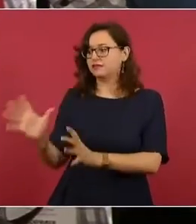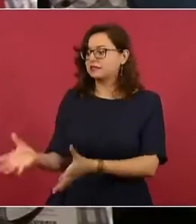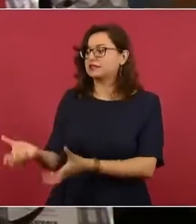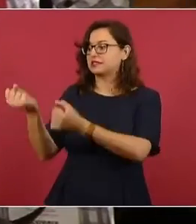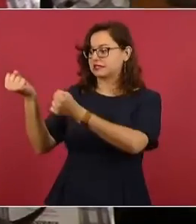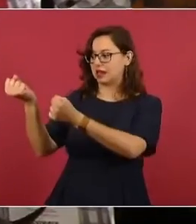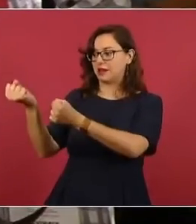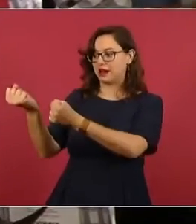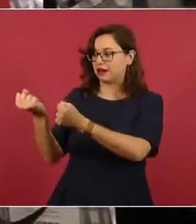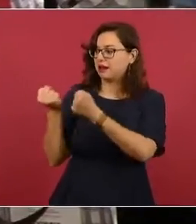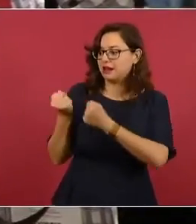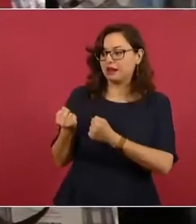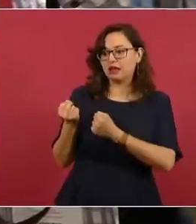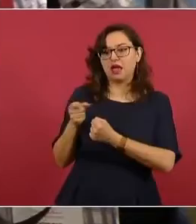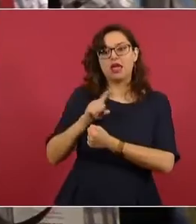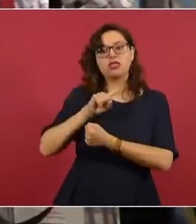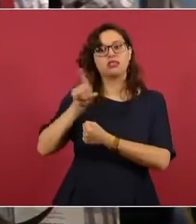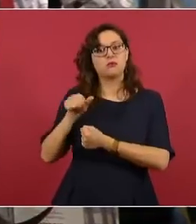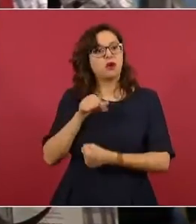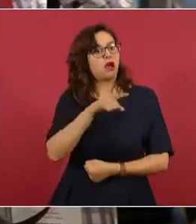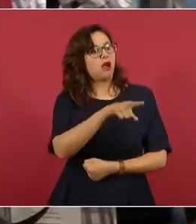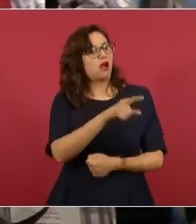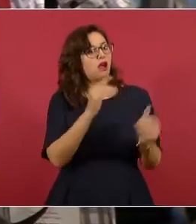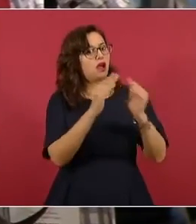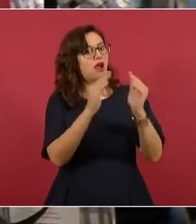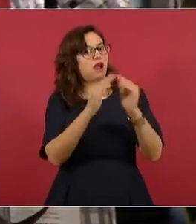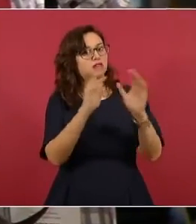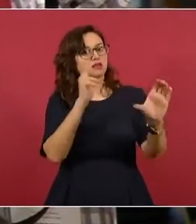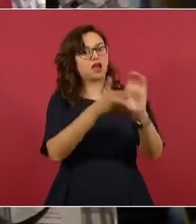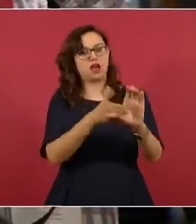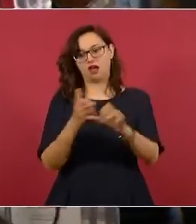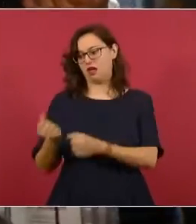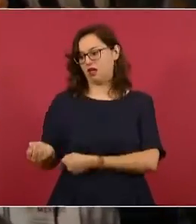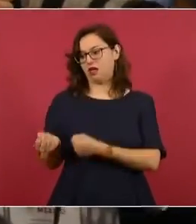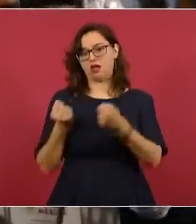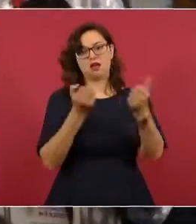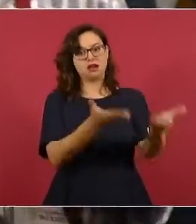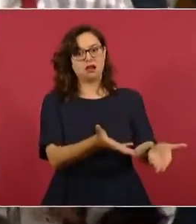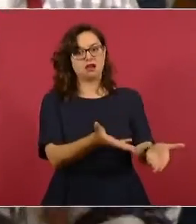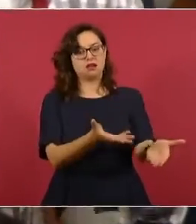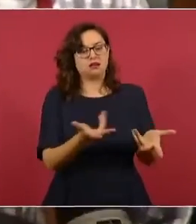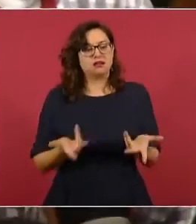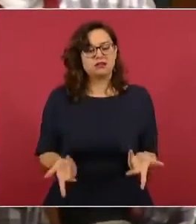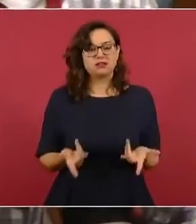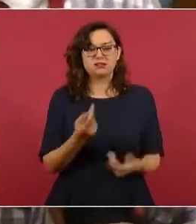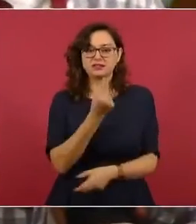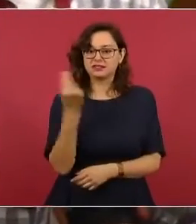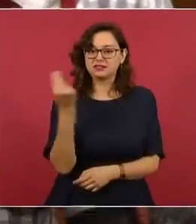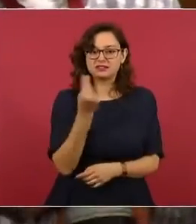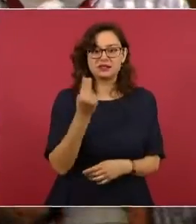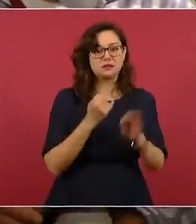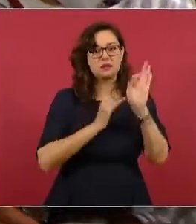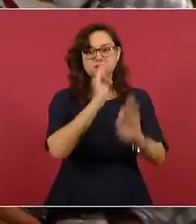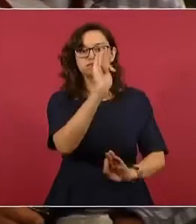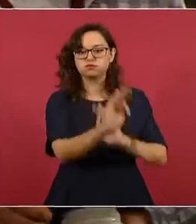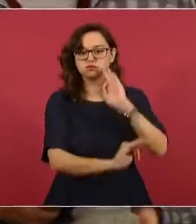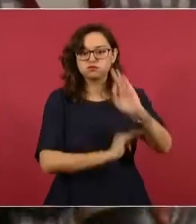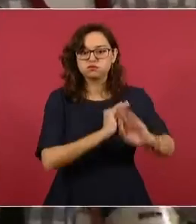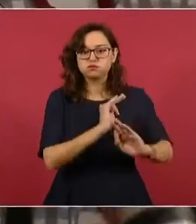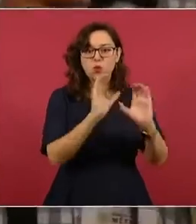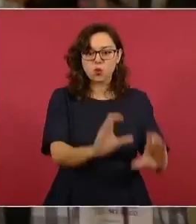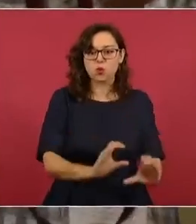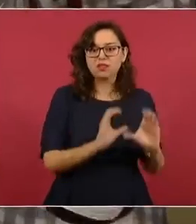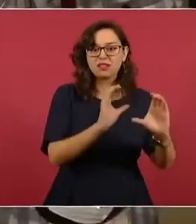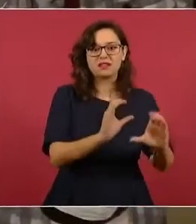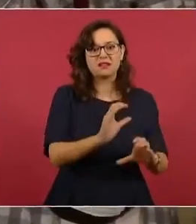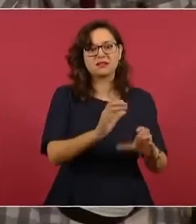dice específicamente en la recomendación de la CNDH, necesitaban un cuidado especial en el cual se